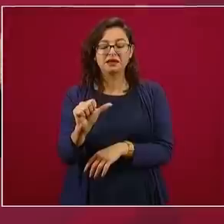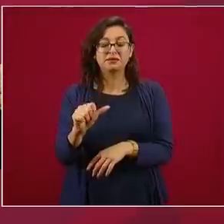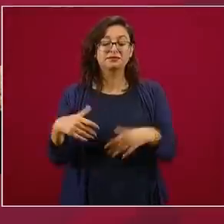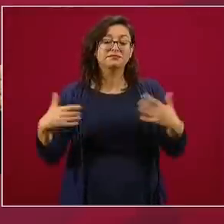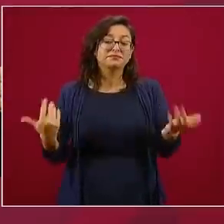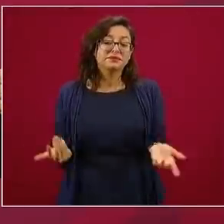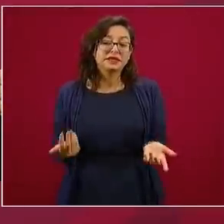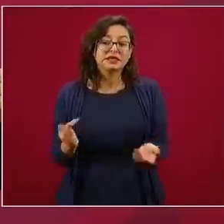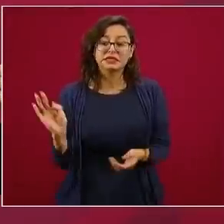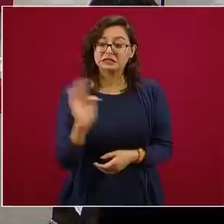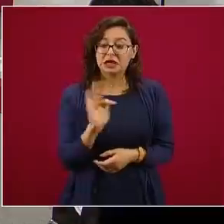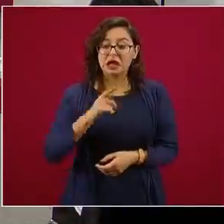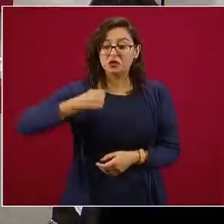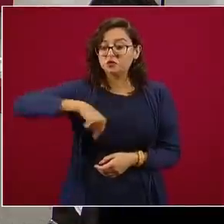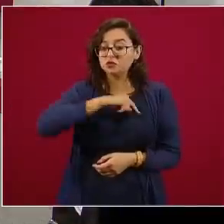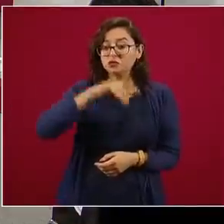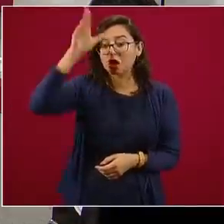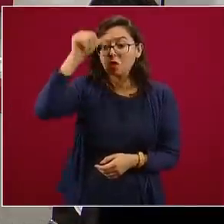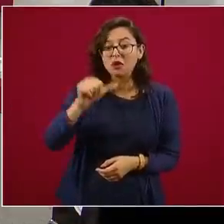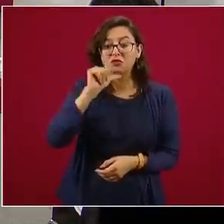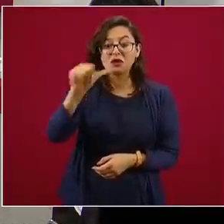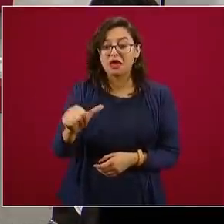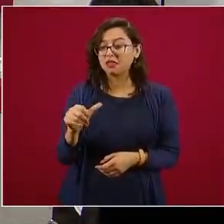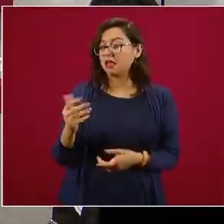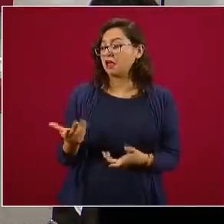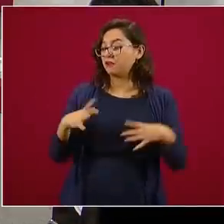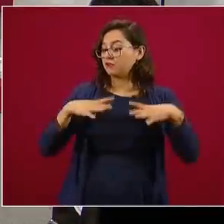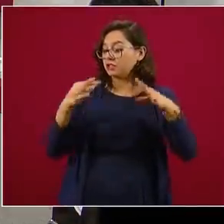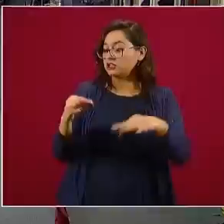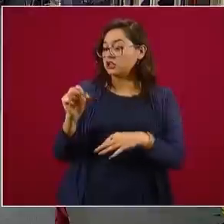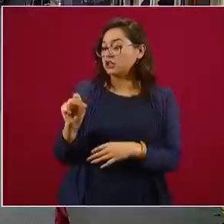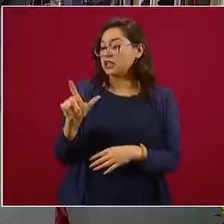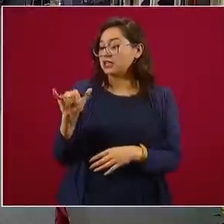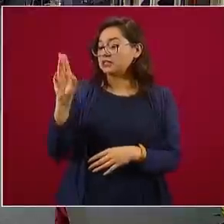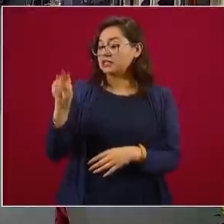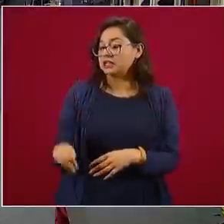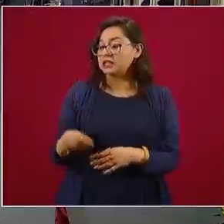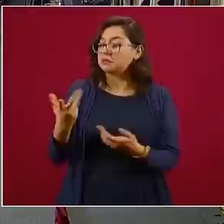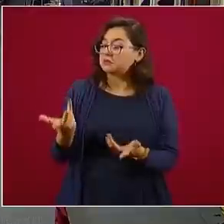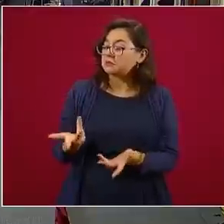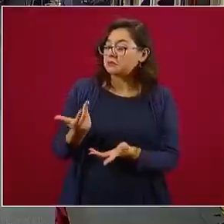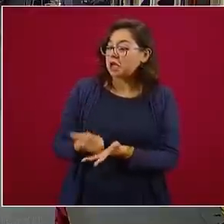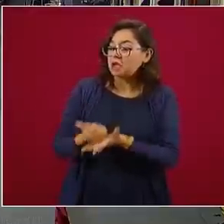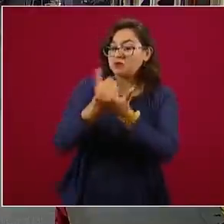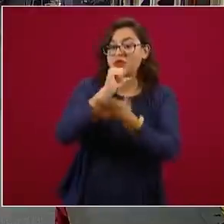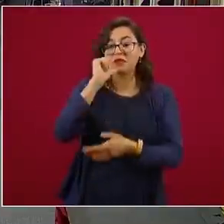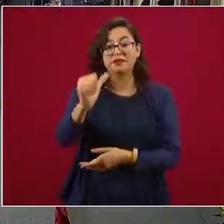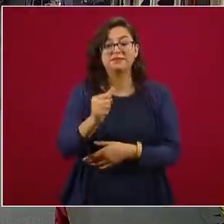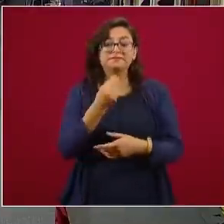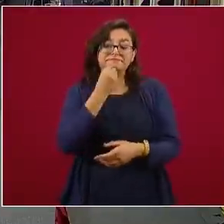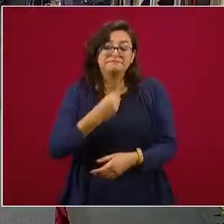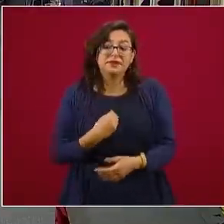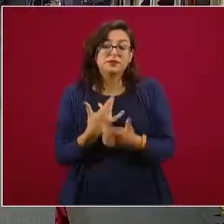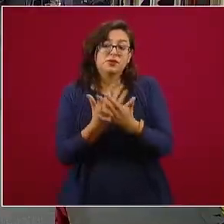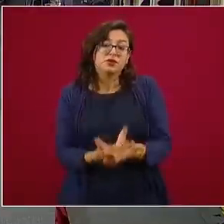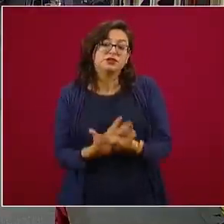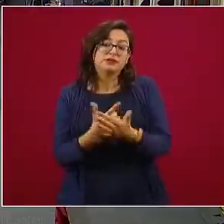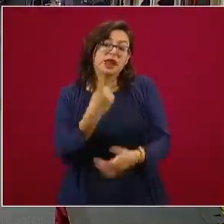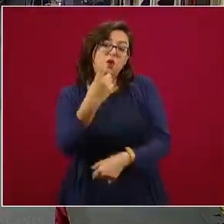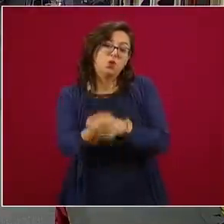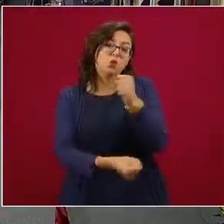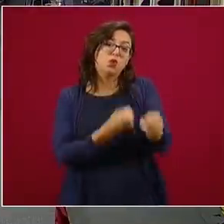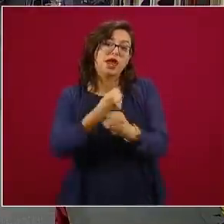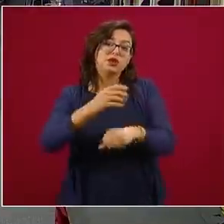ayuda la Fundación Slim, ¿qué habría pasado? Pues tendríamos que esperarnos un año, porque hay una